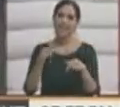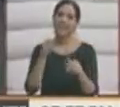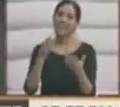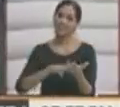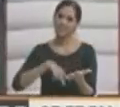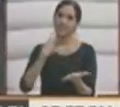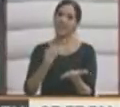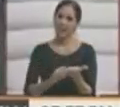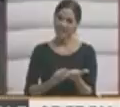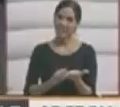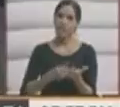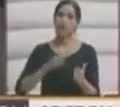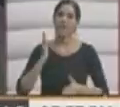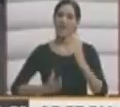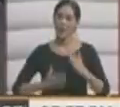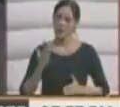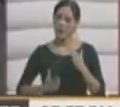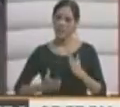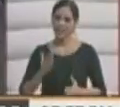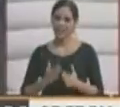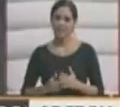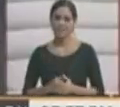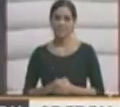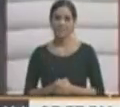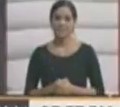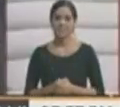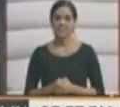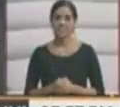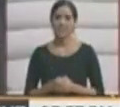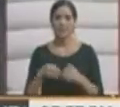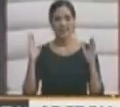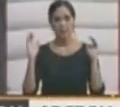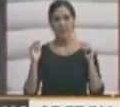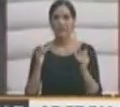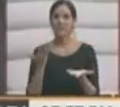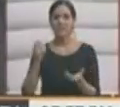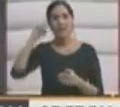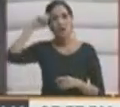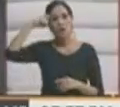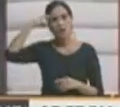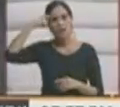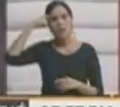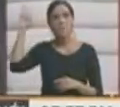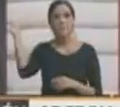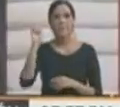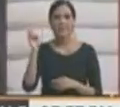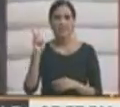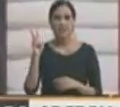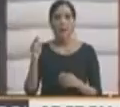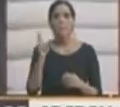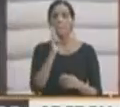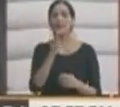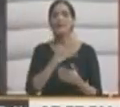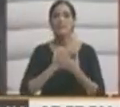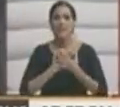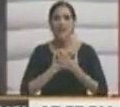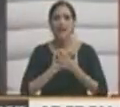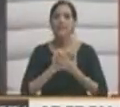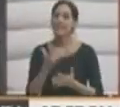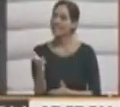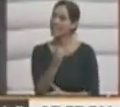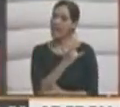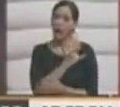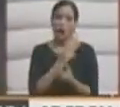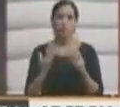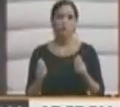en vuestro Cayendo y Corriendo. Me despido como siempre recordándote, Venezuela, madre mía, que te amo en